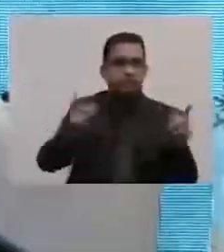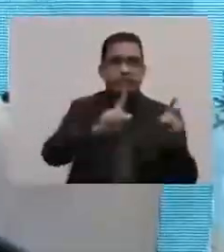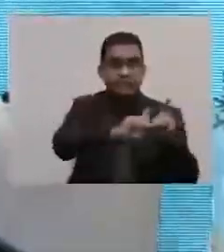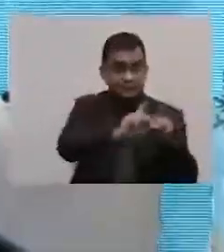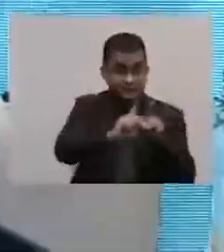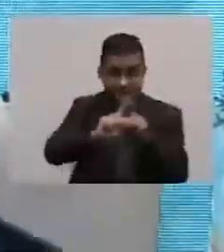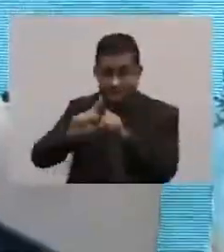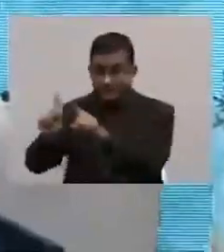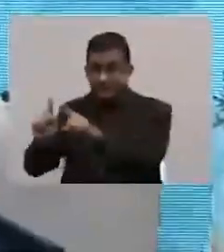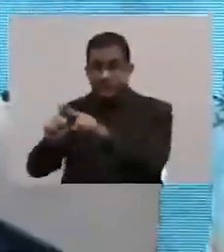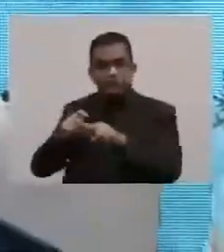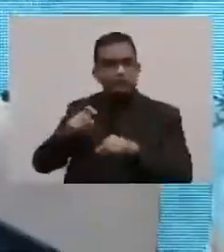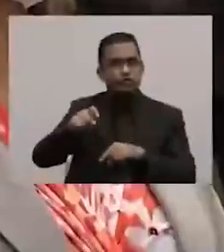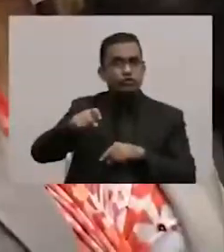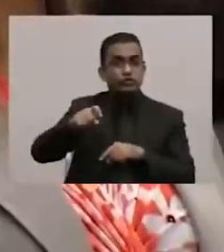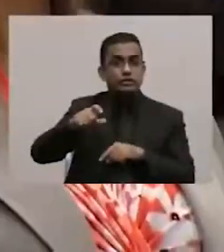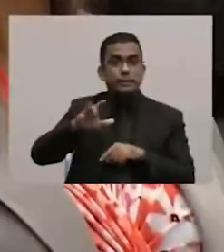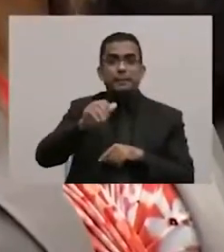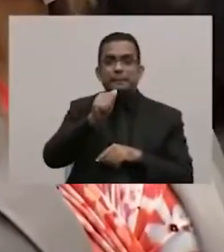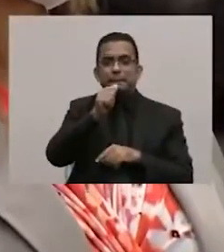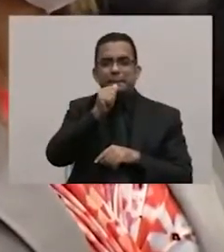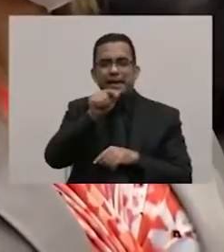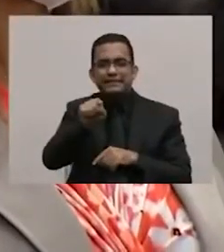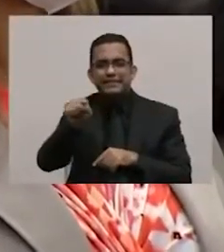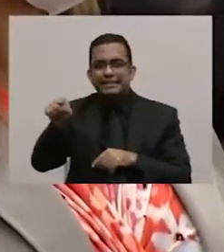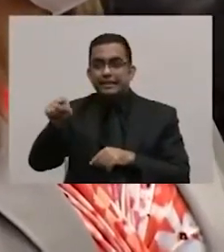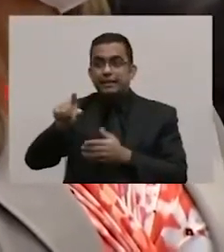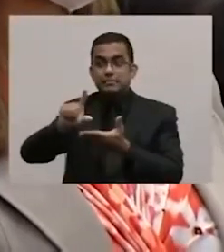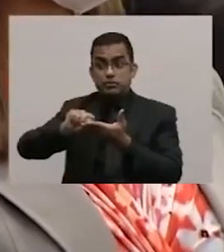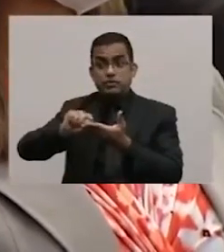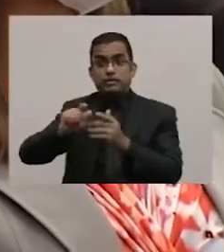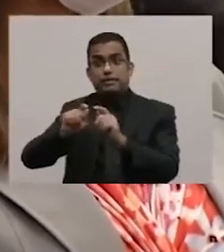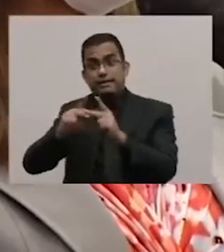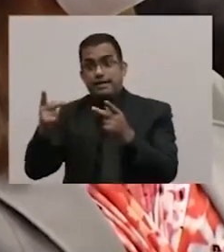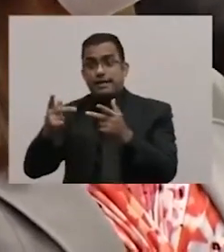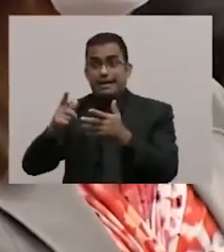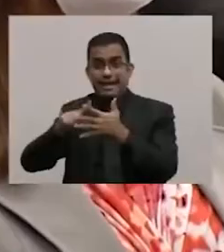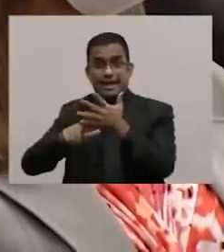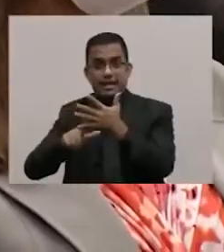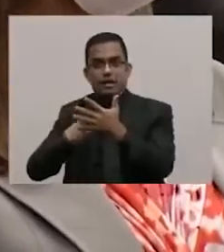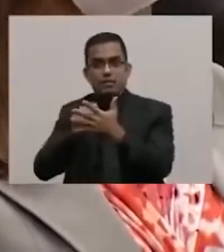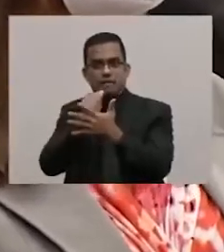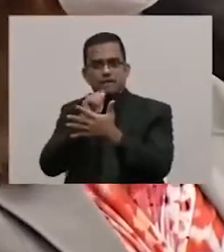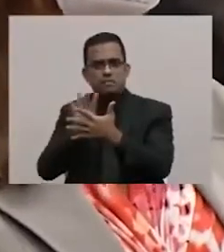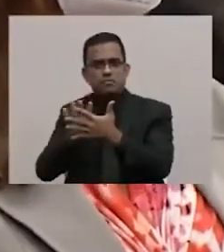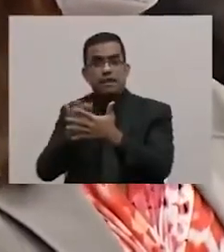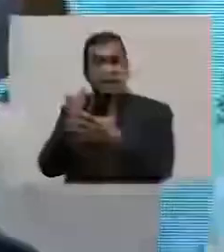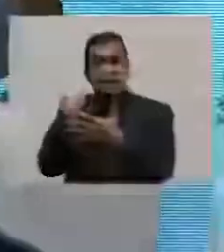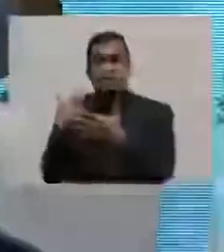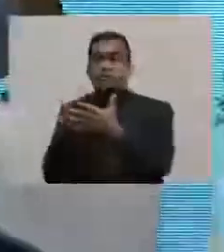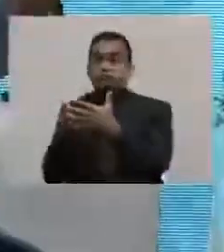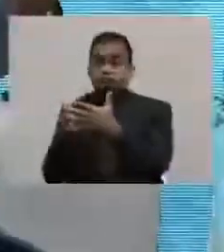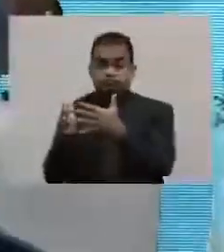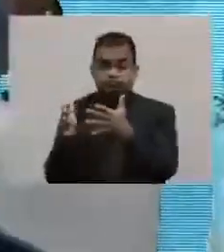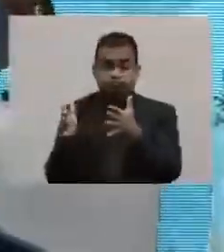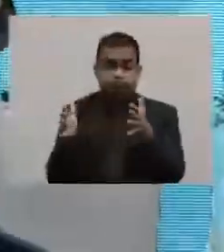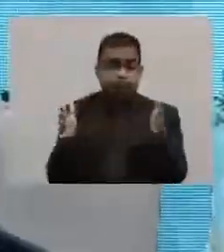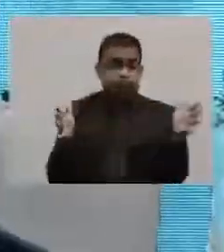Los medios privados, comerciales, como una estrategia comercial, mientras más tú abres el abanico,